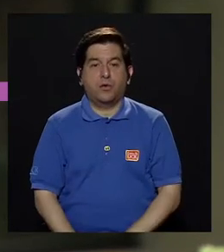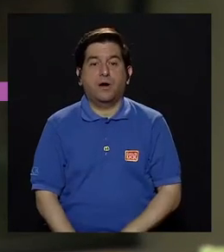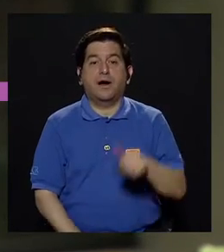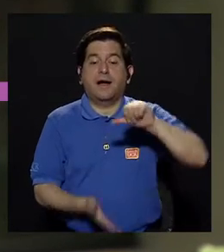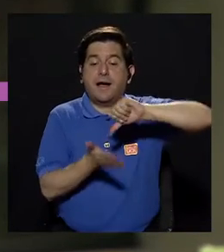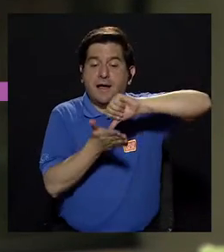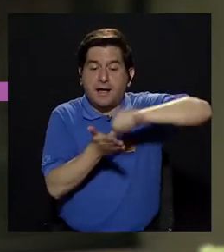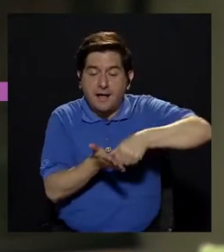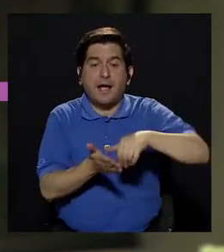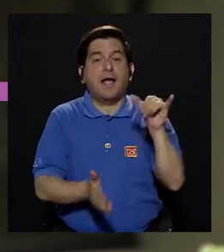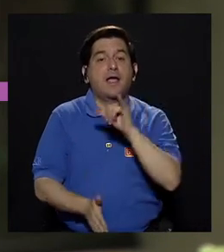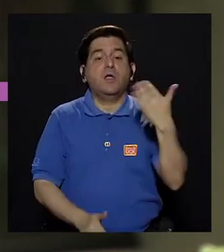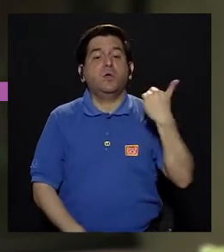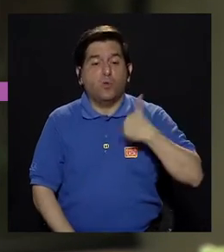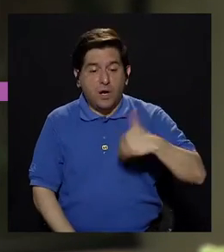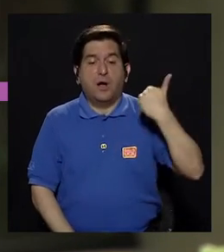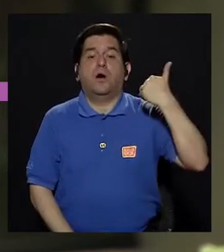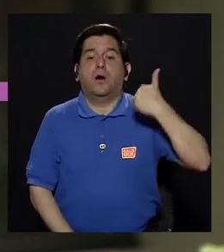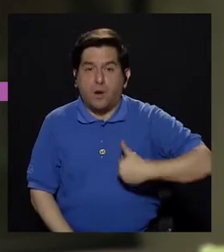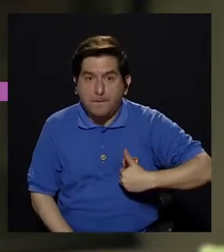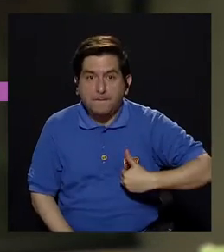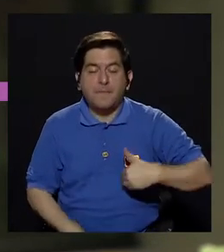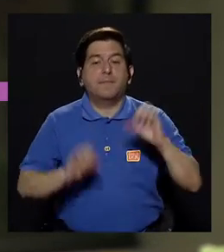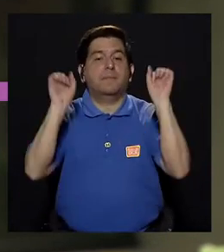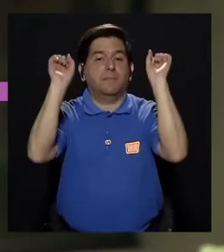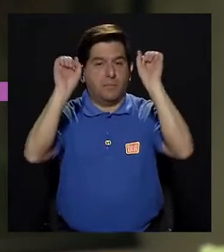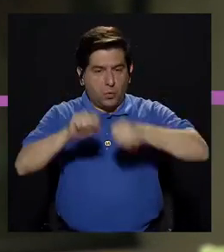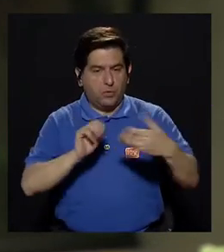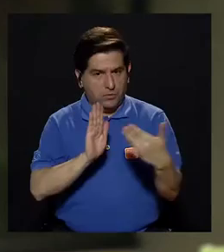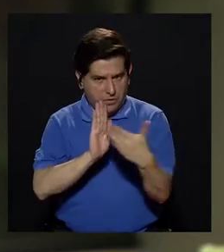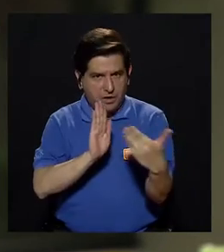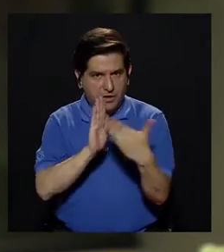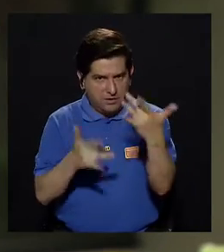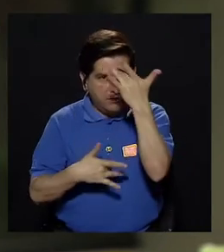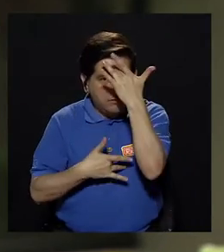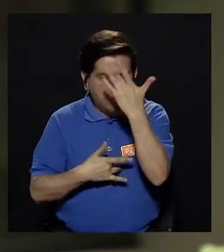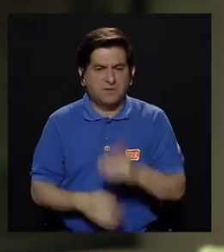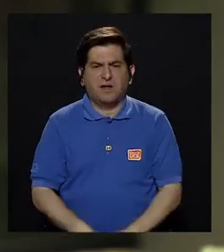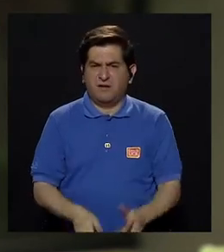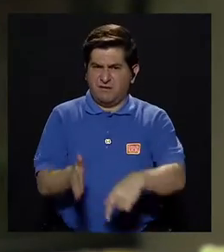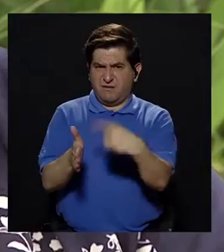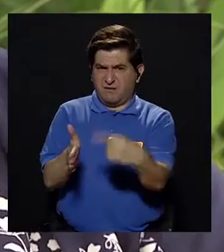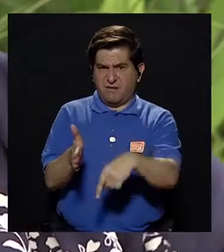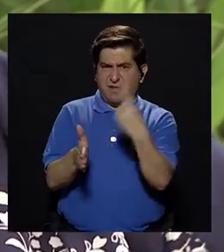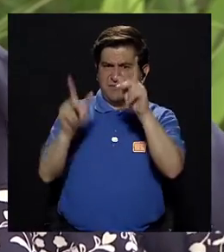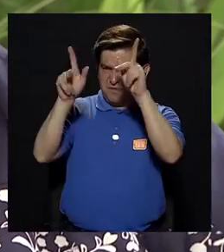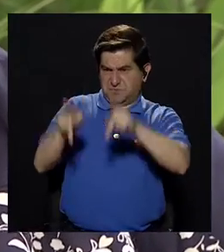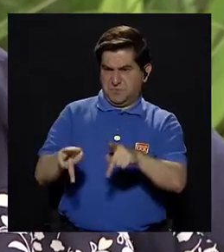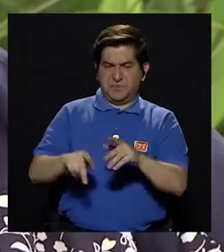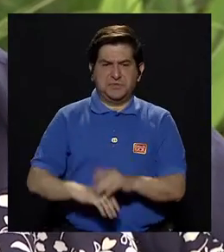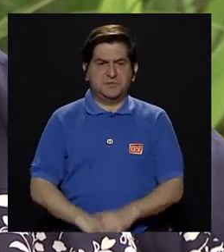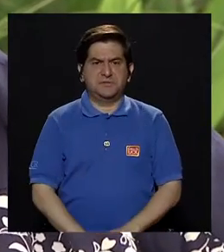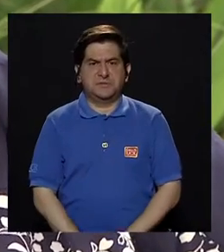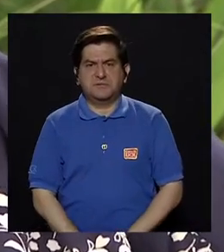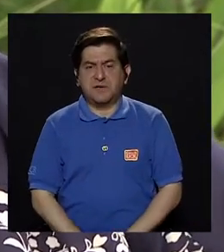sirve para recalcar el hecho de que también a los hombres nos puede afectar esta enfermedad, ¿verdad? Que a veces la